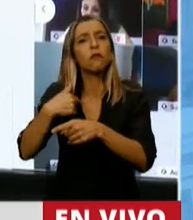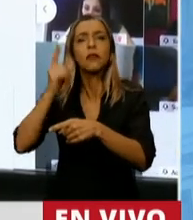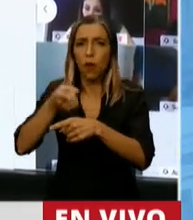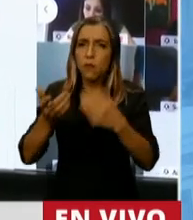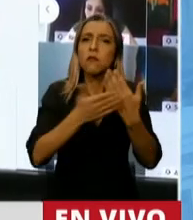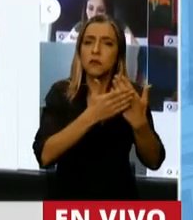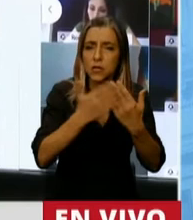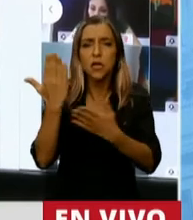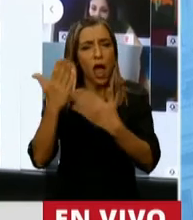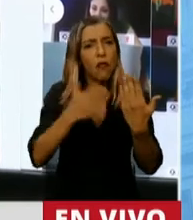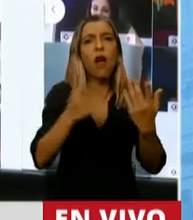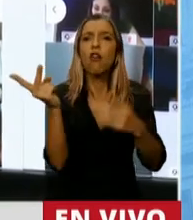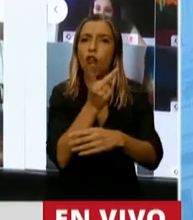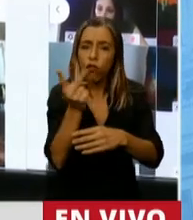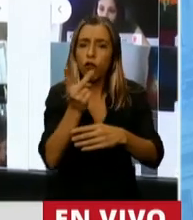Izquierda abrazándose?